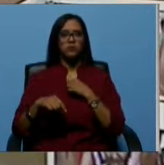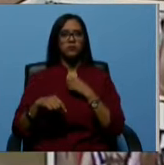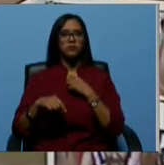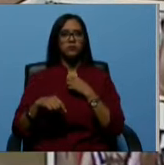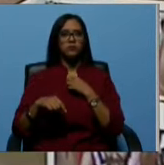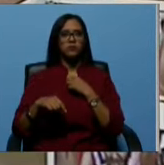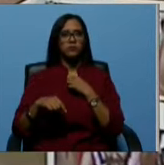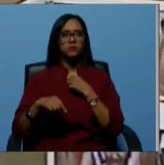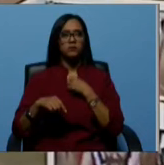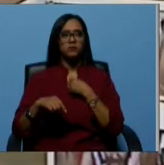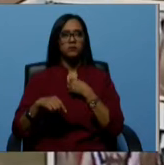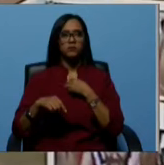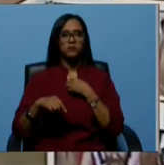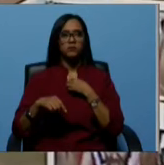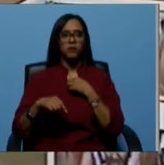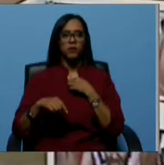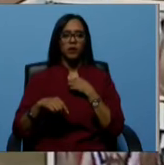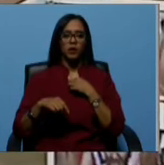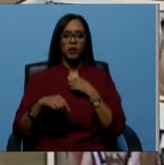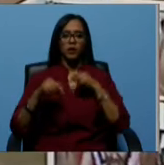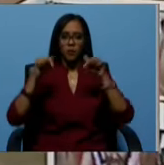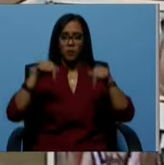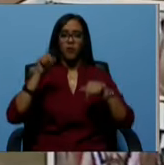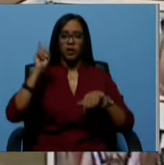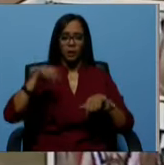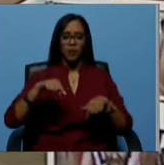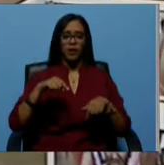Pero hoy también asesinaron a Allende.